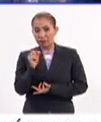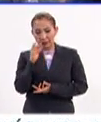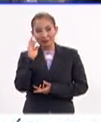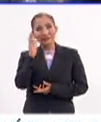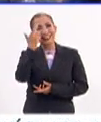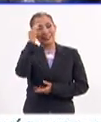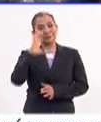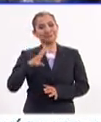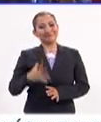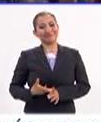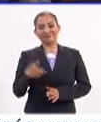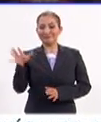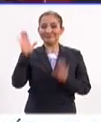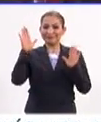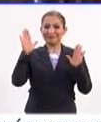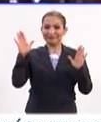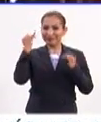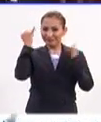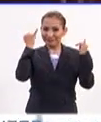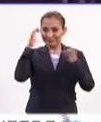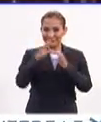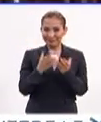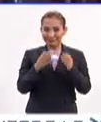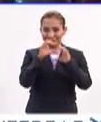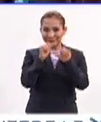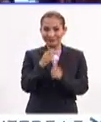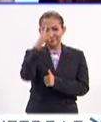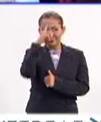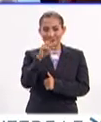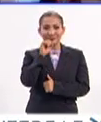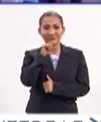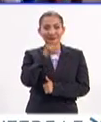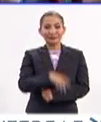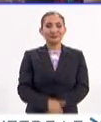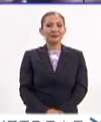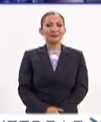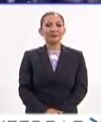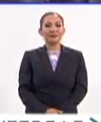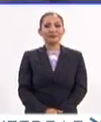mejor revive el orgullo por estas maravillosas creaciones del arte popular jalisciense.